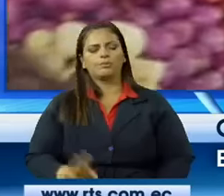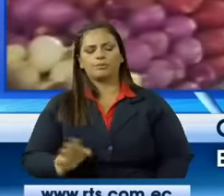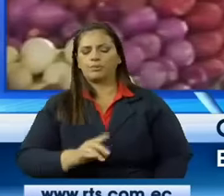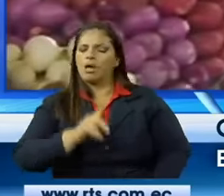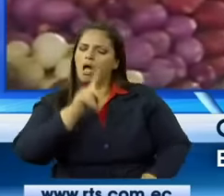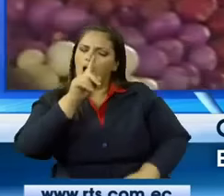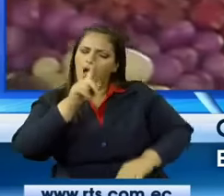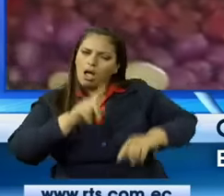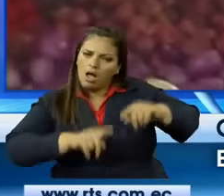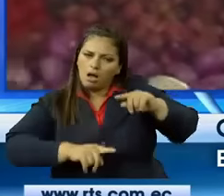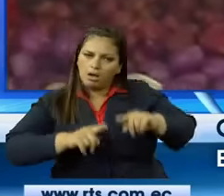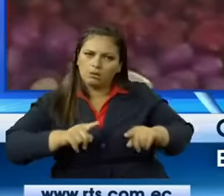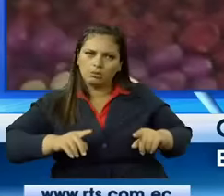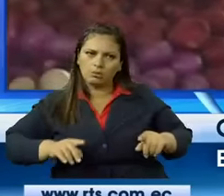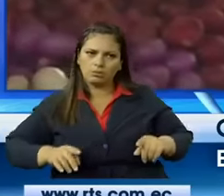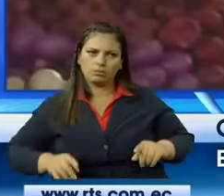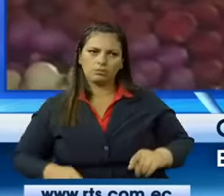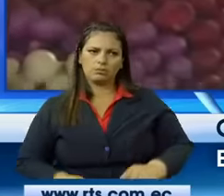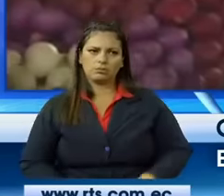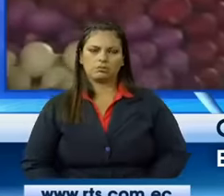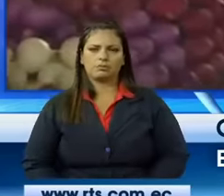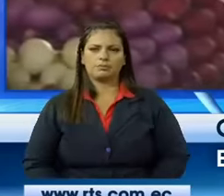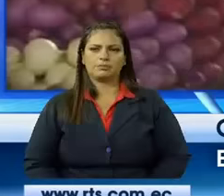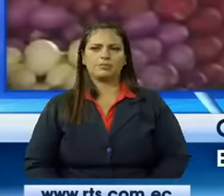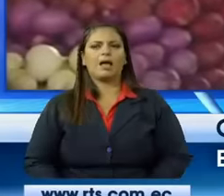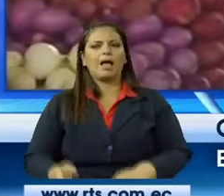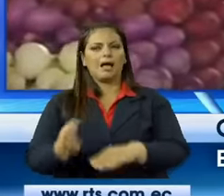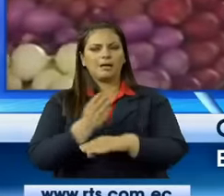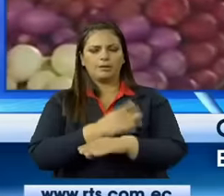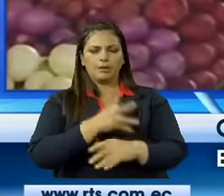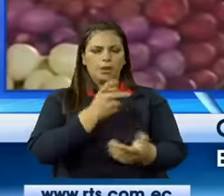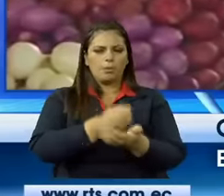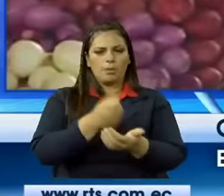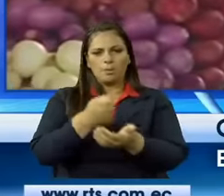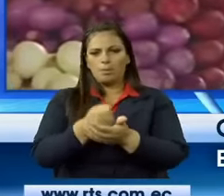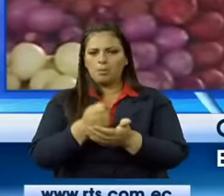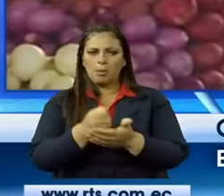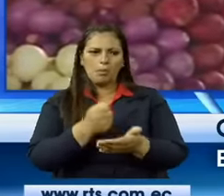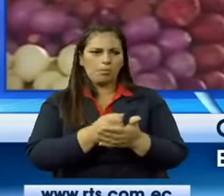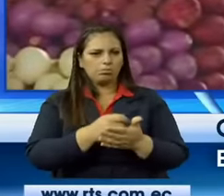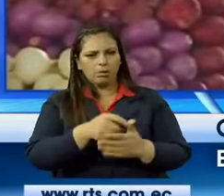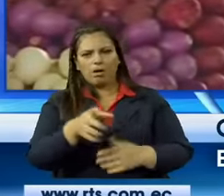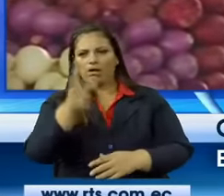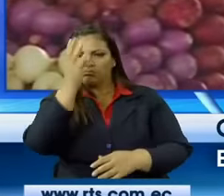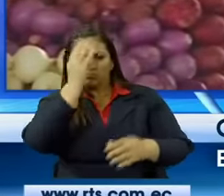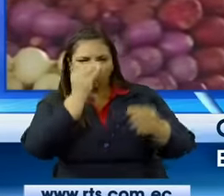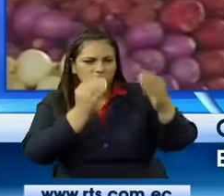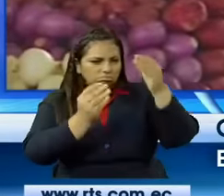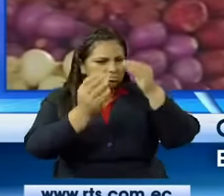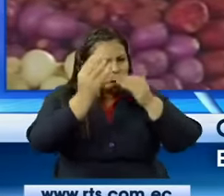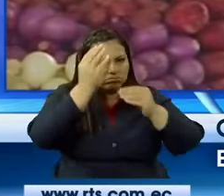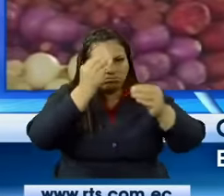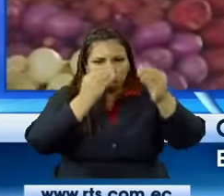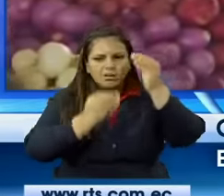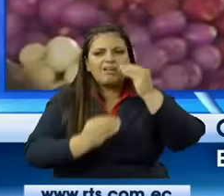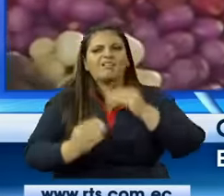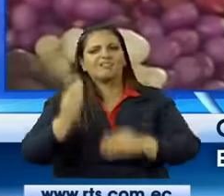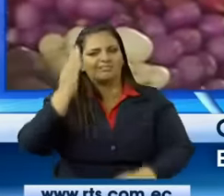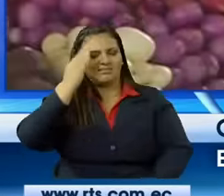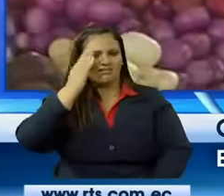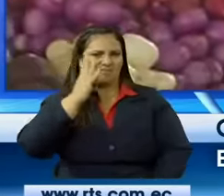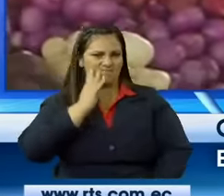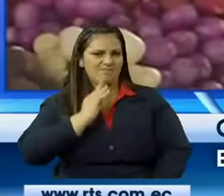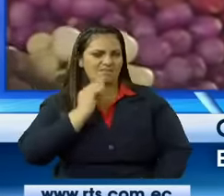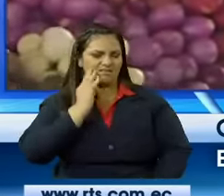tengo que decirle a las personas y eso yo aprendí ya en el camino. Uno como compra siempre, uno ya conoce los precios, cómo